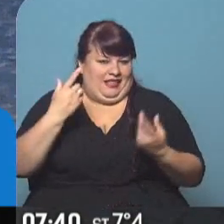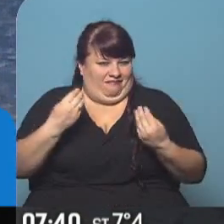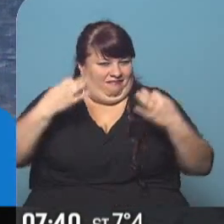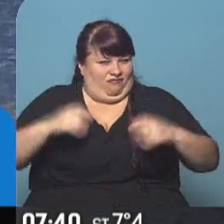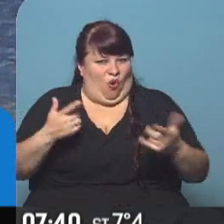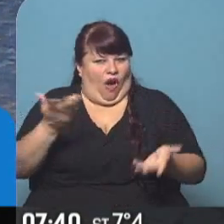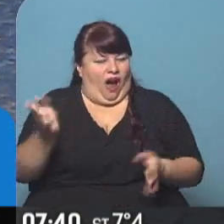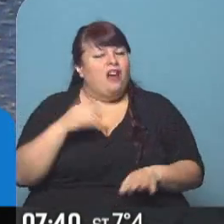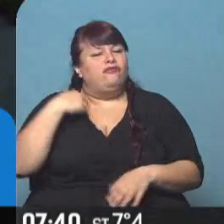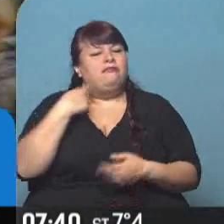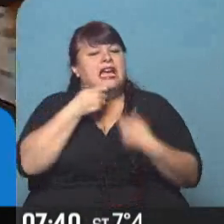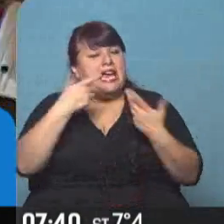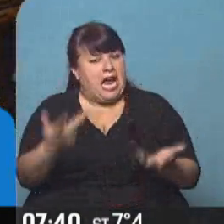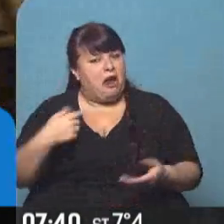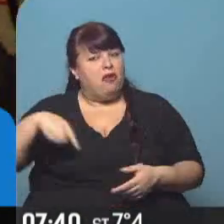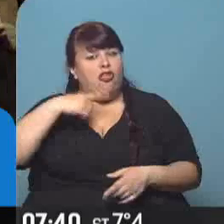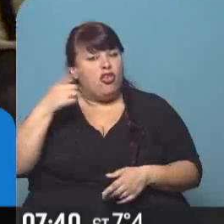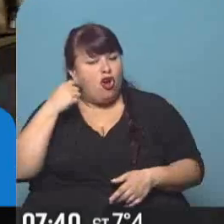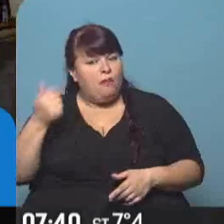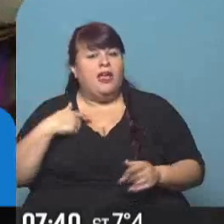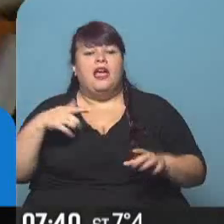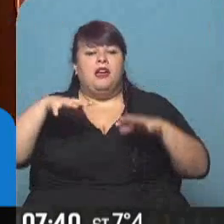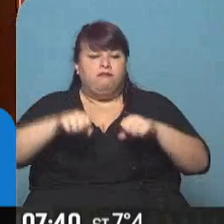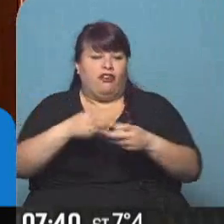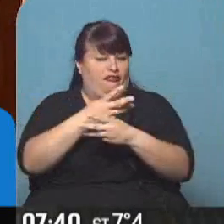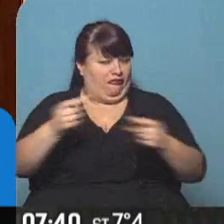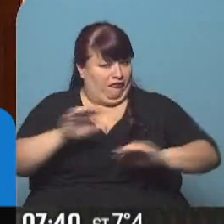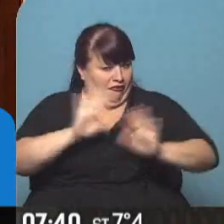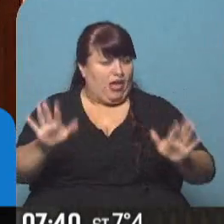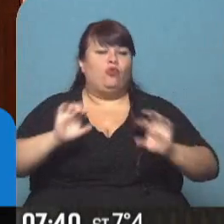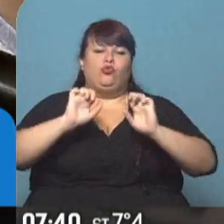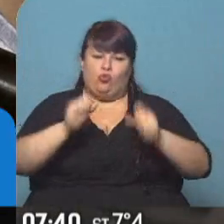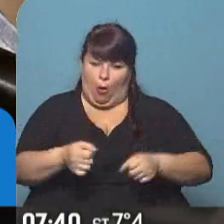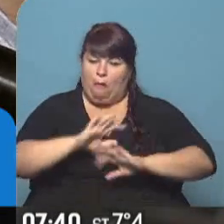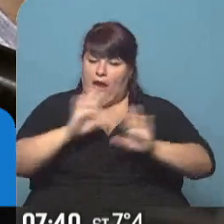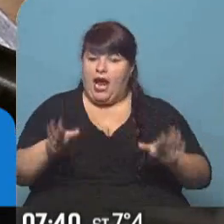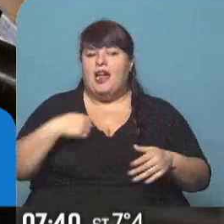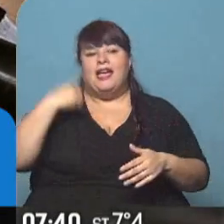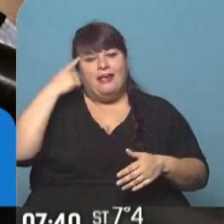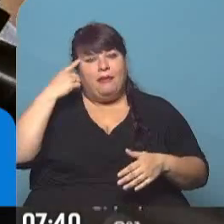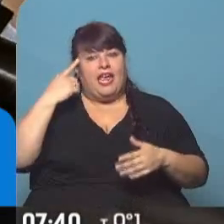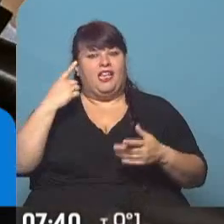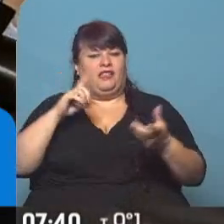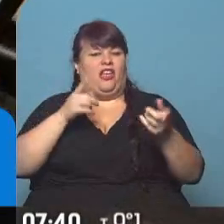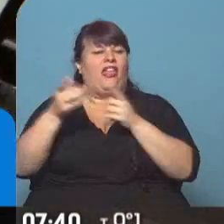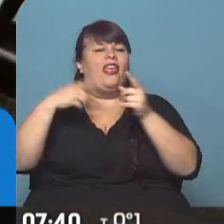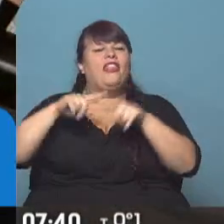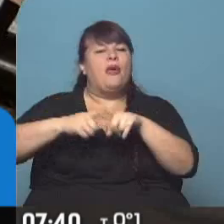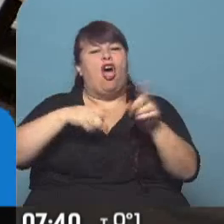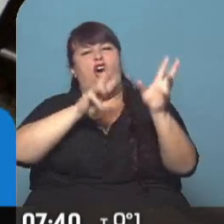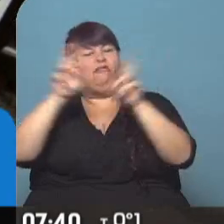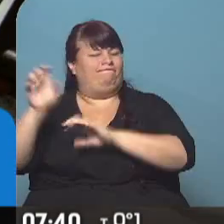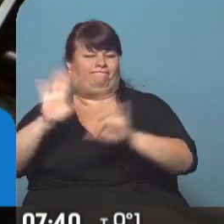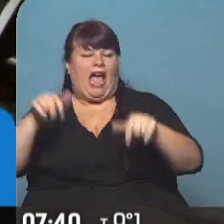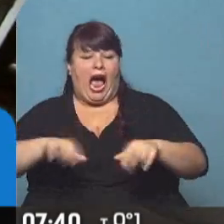momento nosotros dimos el ejemplo, como decía Santiago, de levantar las tomas de los colegios, de suspender esta medida, porque creemos que está desvirtuando la discusión. Lo que hay que discutir